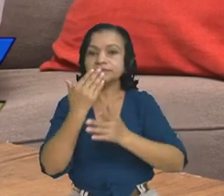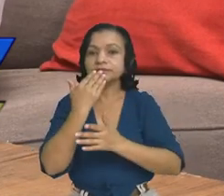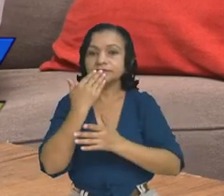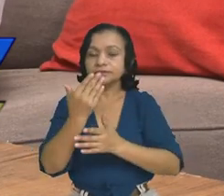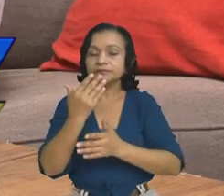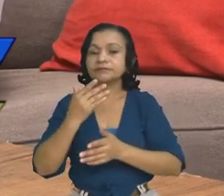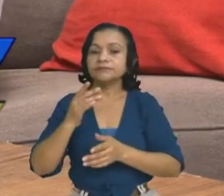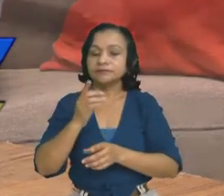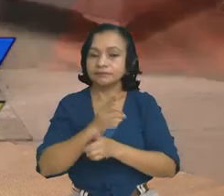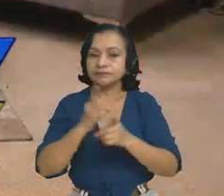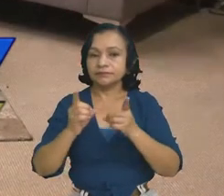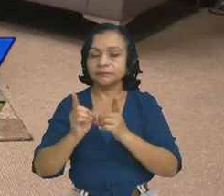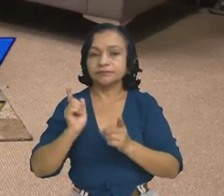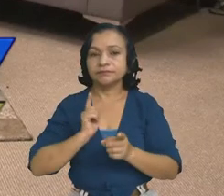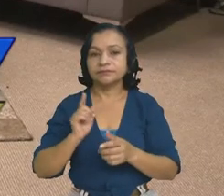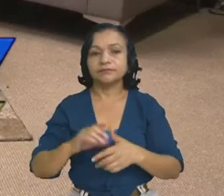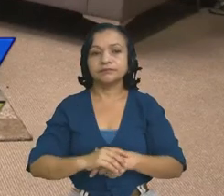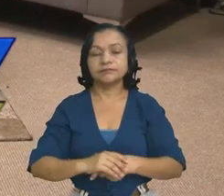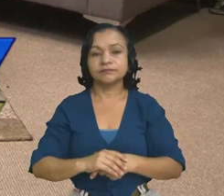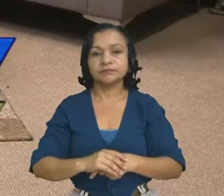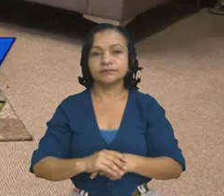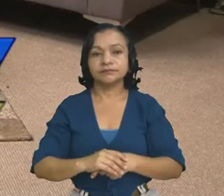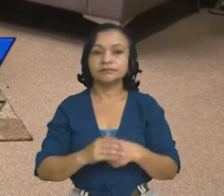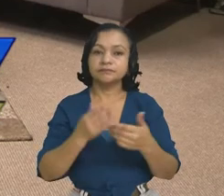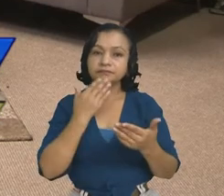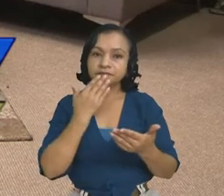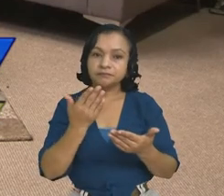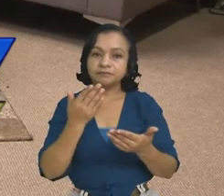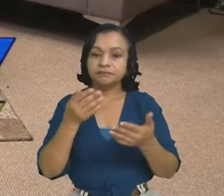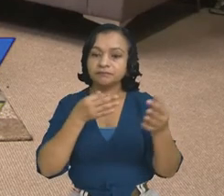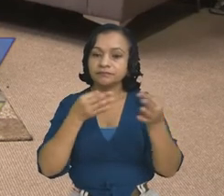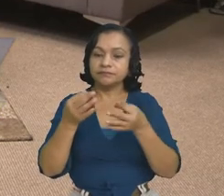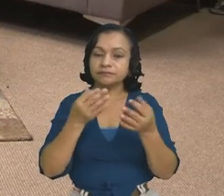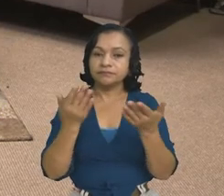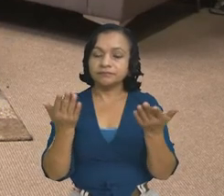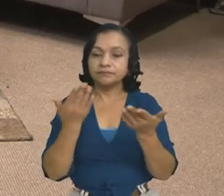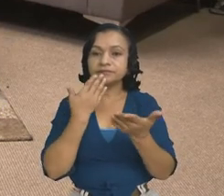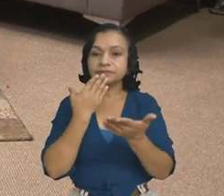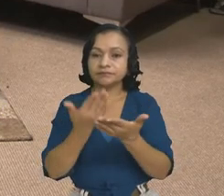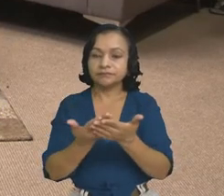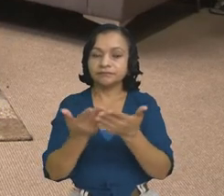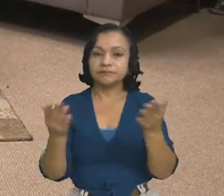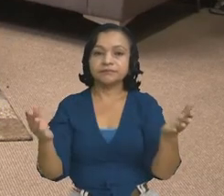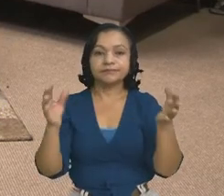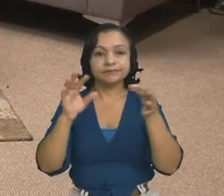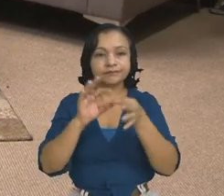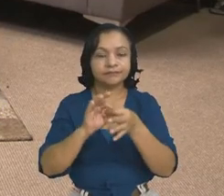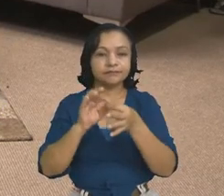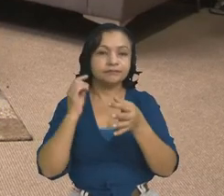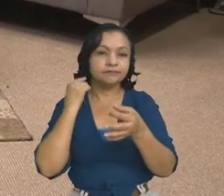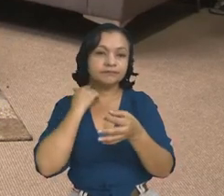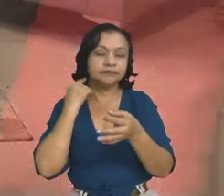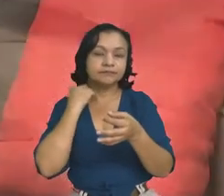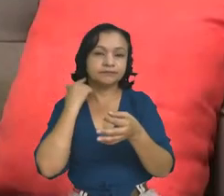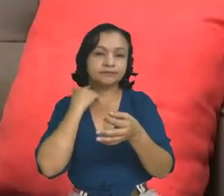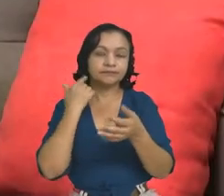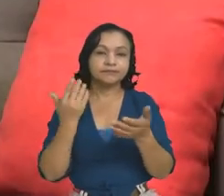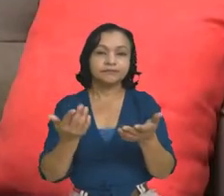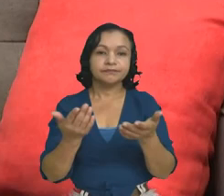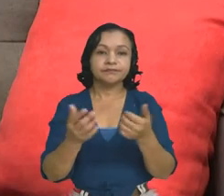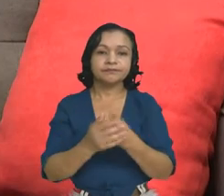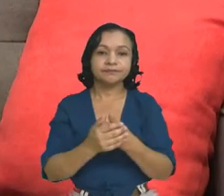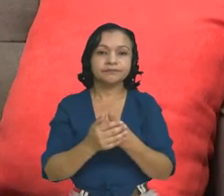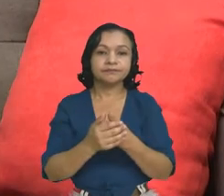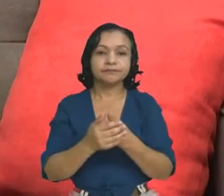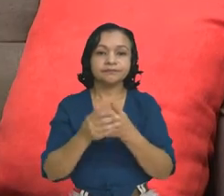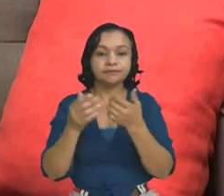se merecen. Claro que sí, compañera, pues no me resta más que agradecerle su compañía, siempre en detalle, ¿no?, y bien